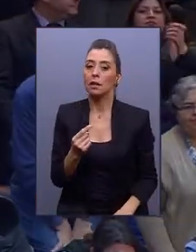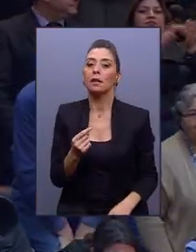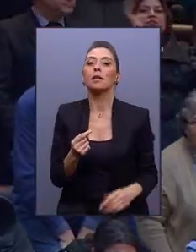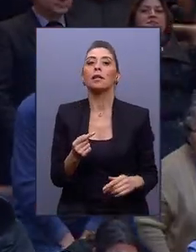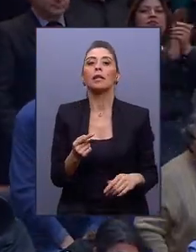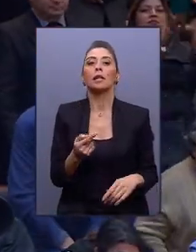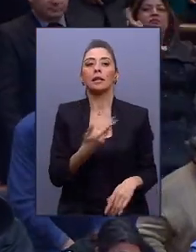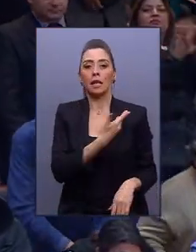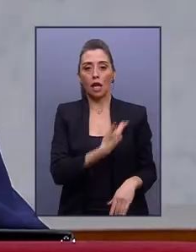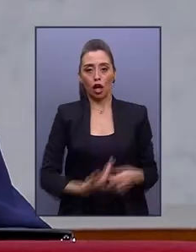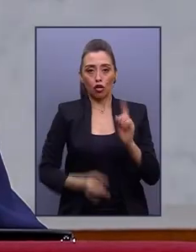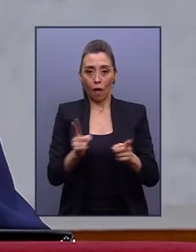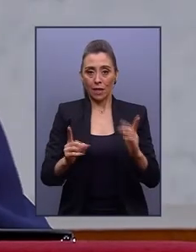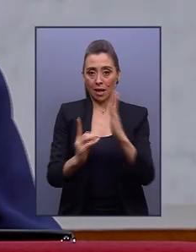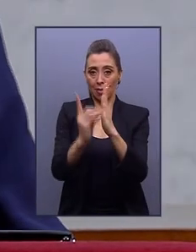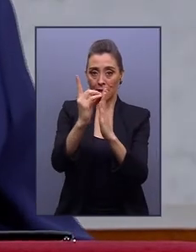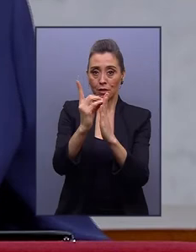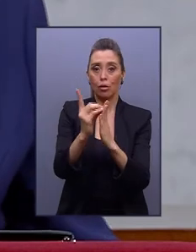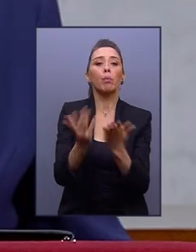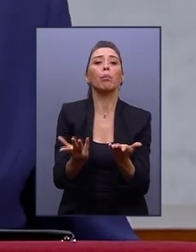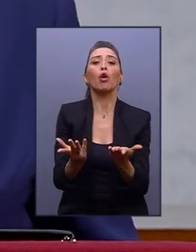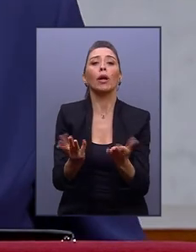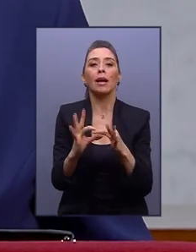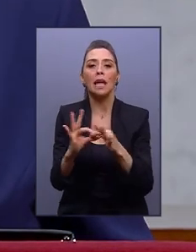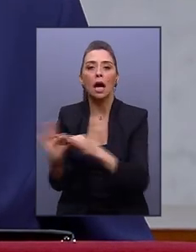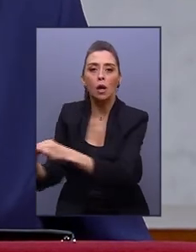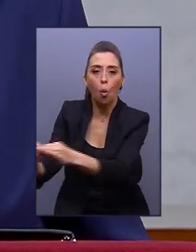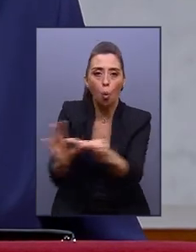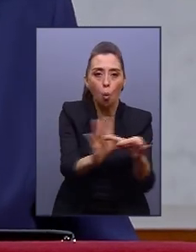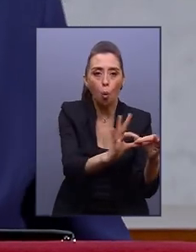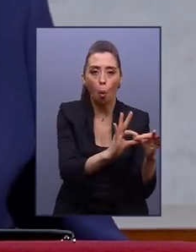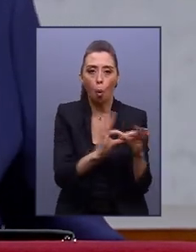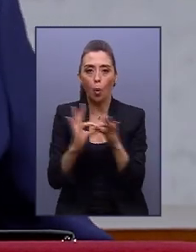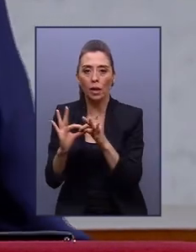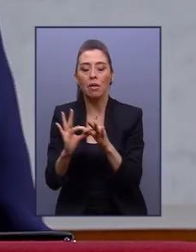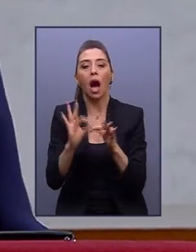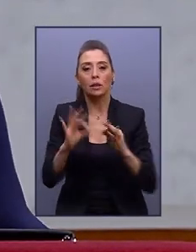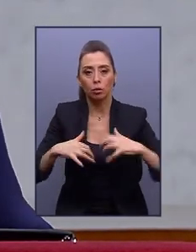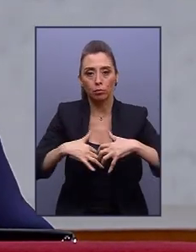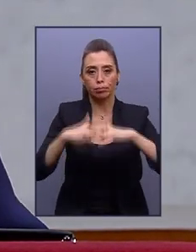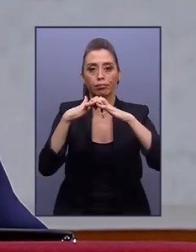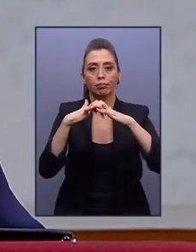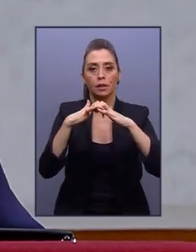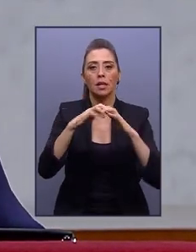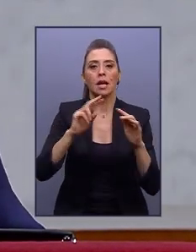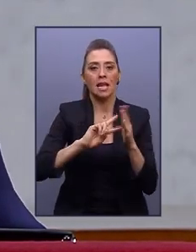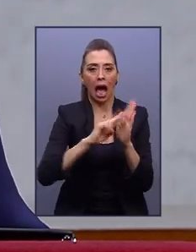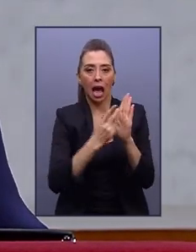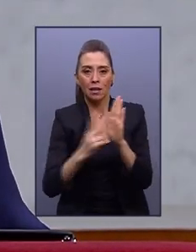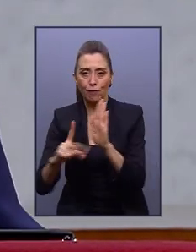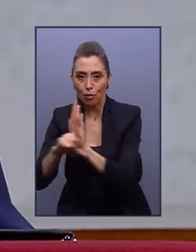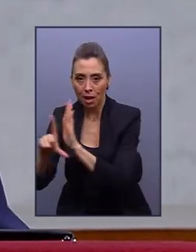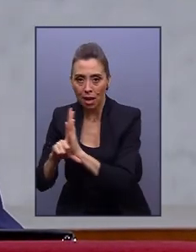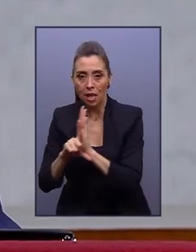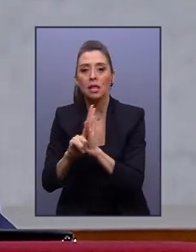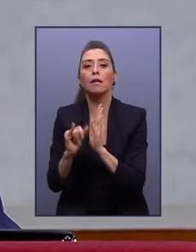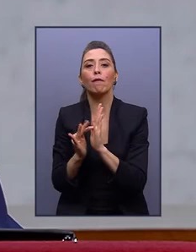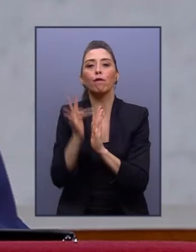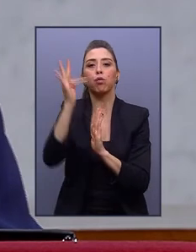gobernabilidad al progreso es nuestra unidad y es lo que debe asegurar la consolidación de nuestras reformas y los avances en el